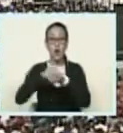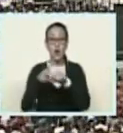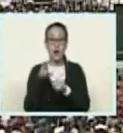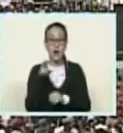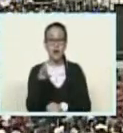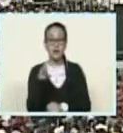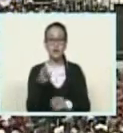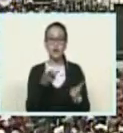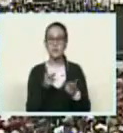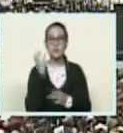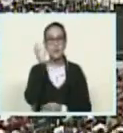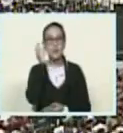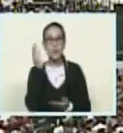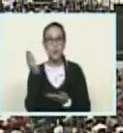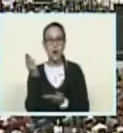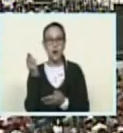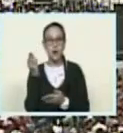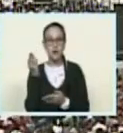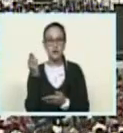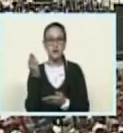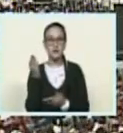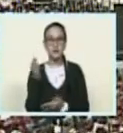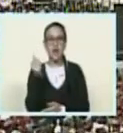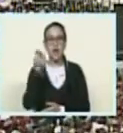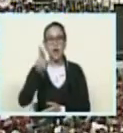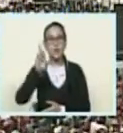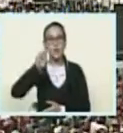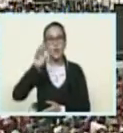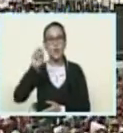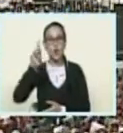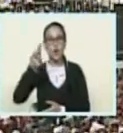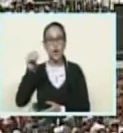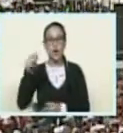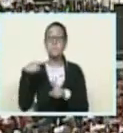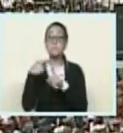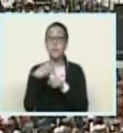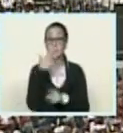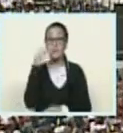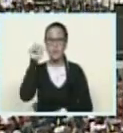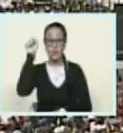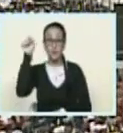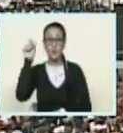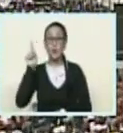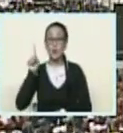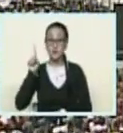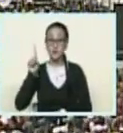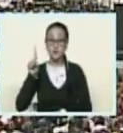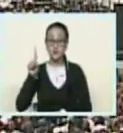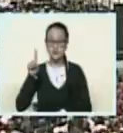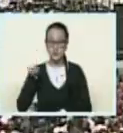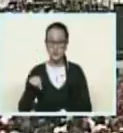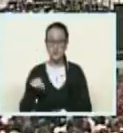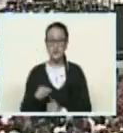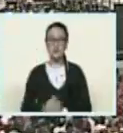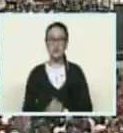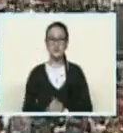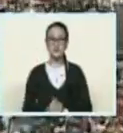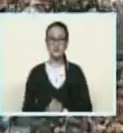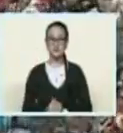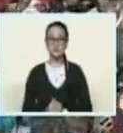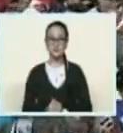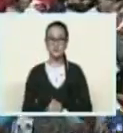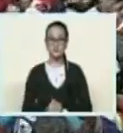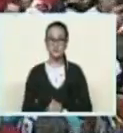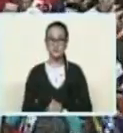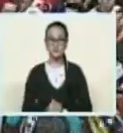a la legisladora Aurora Morales, al ciudadano presidente de la República Bolivariana de Venezuela, Nicolás Maduro